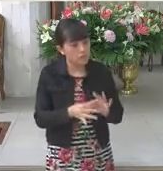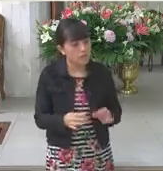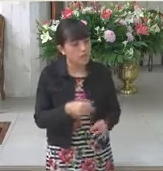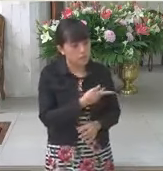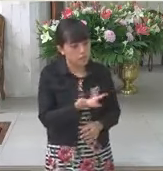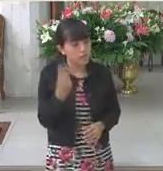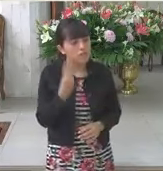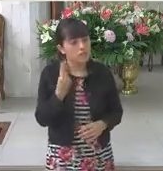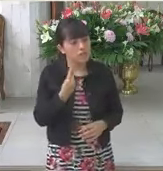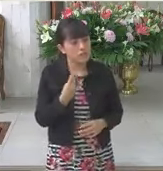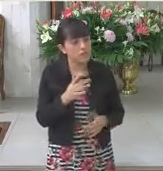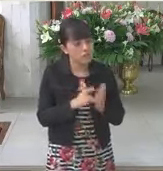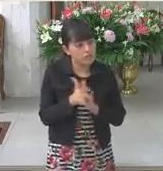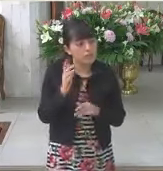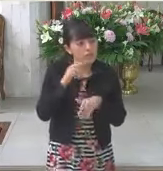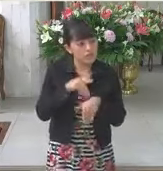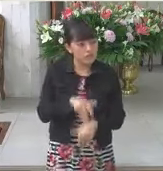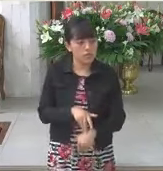ello San